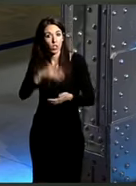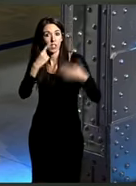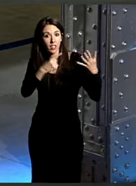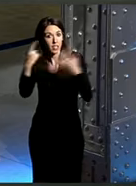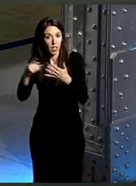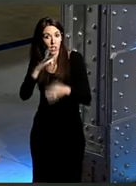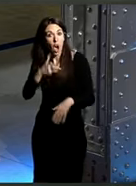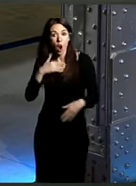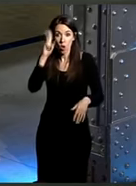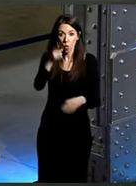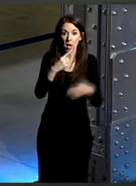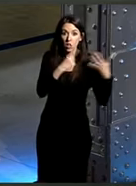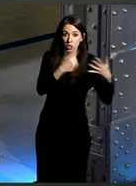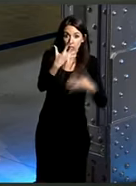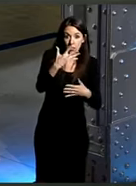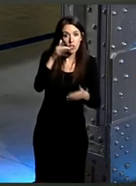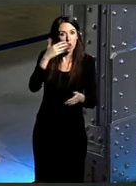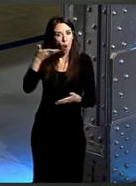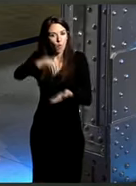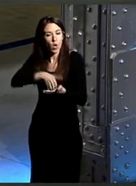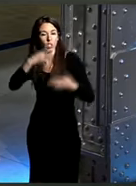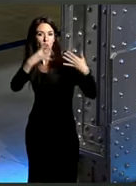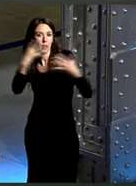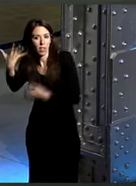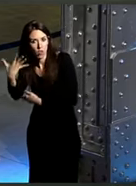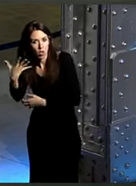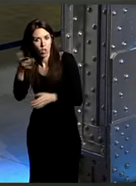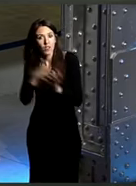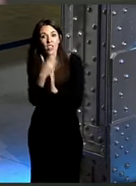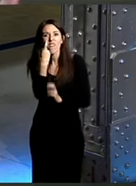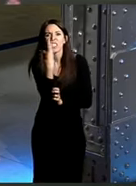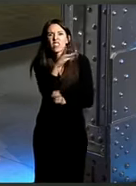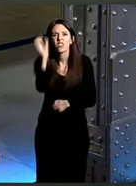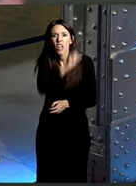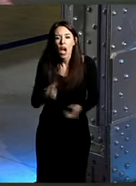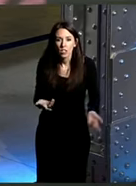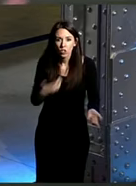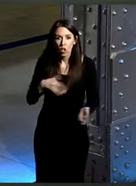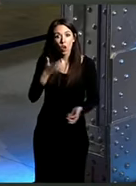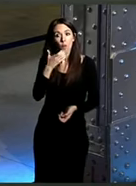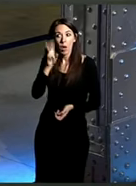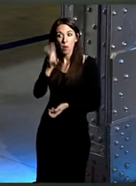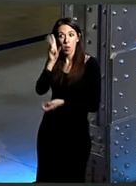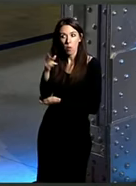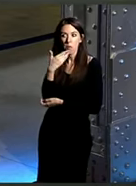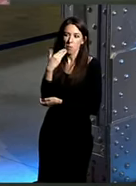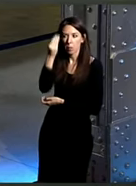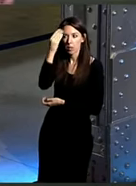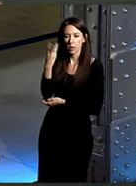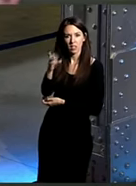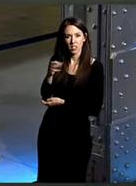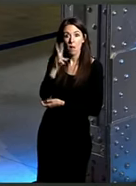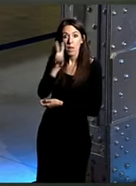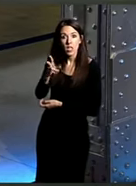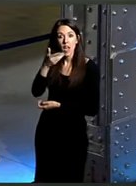65, se muere a los 95, tiene 30 años más todavía. Y uno ve gente ahora, yo cuando veía a una persona, cuando yo tenía 30, veía uno de 40 y me parecía